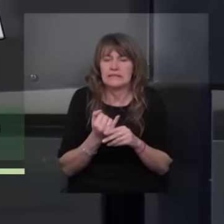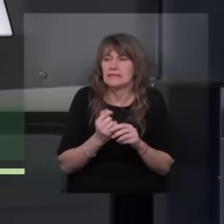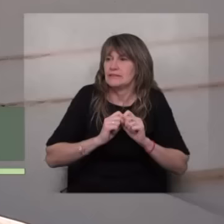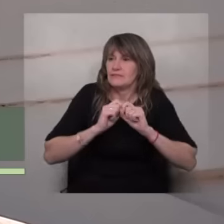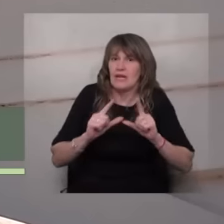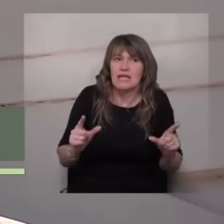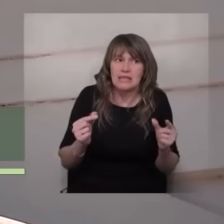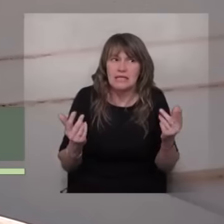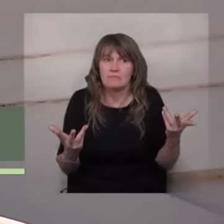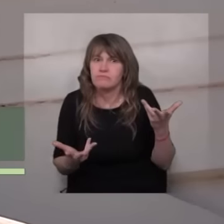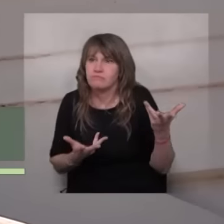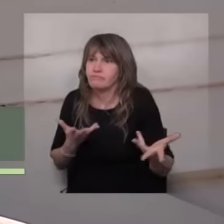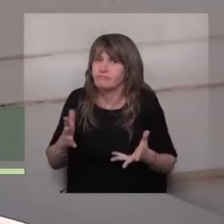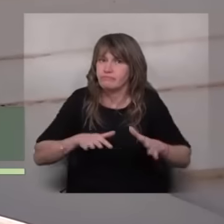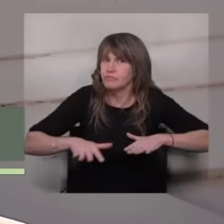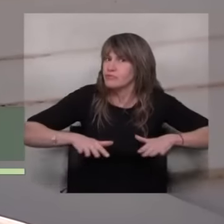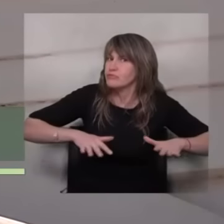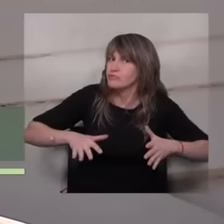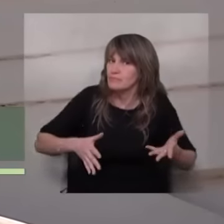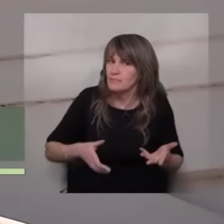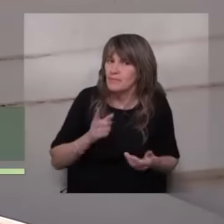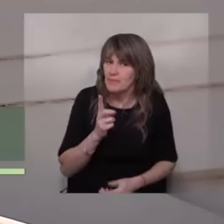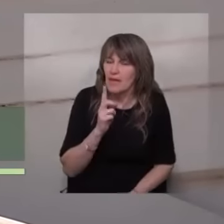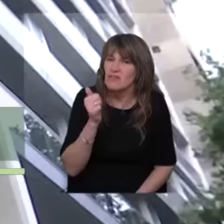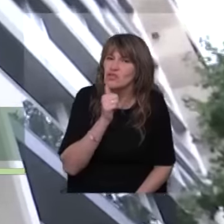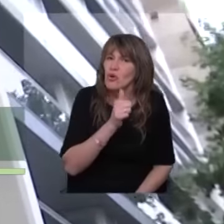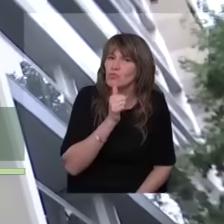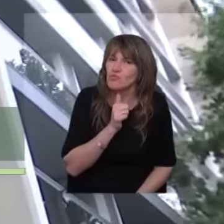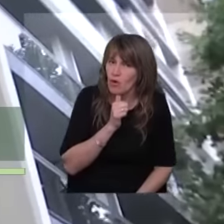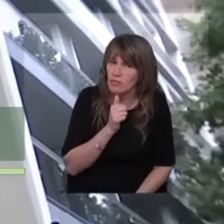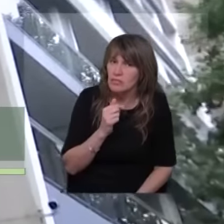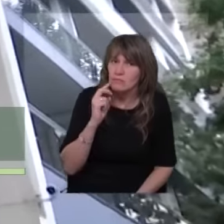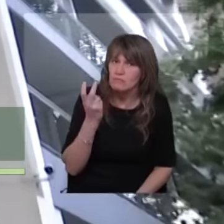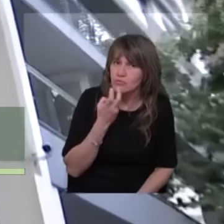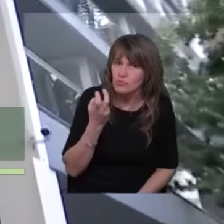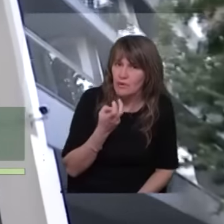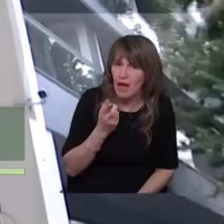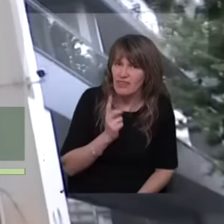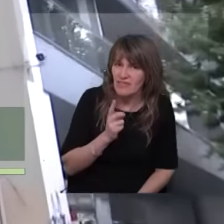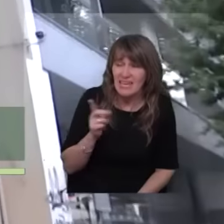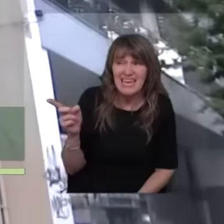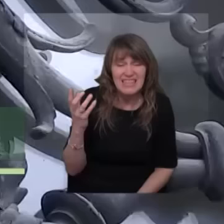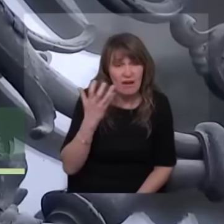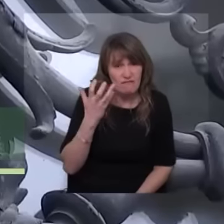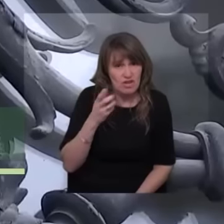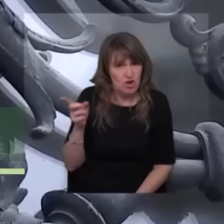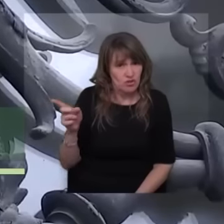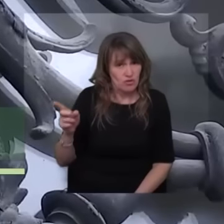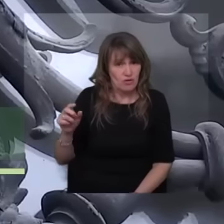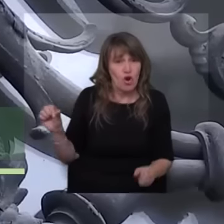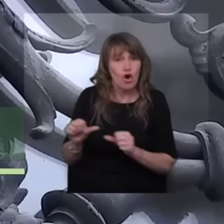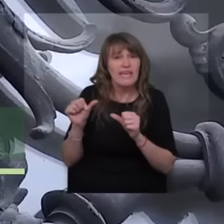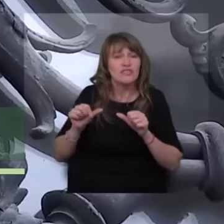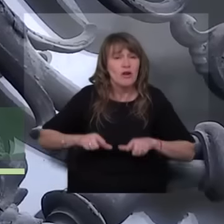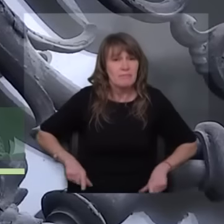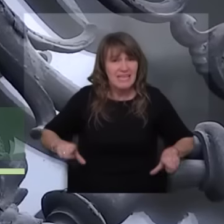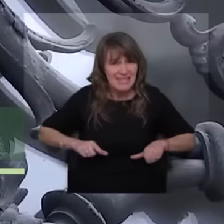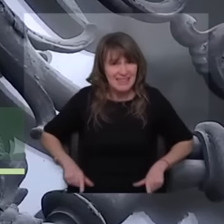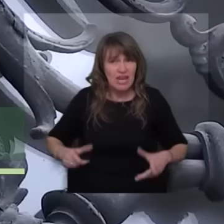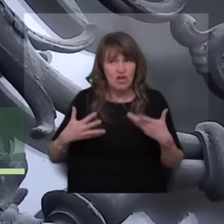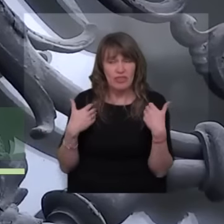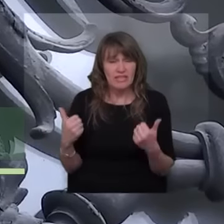con la posibilidad de solucionar lo que se pretende solucionar la verdad que es muy fea la muy feo el procedimiento del ministerio la